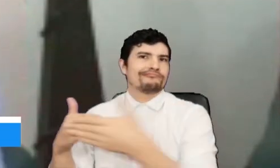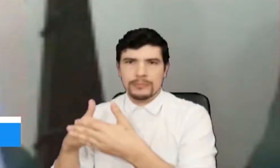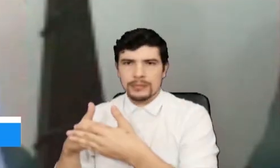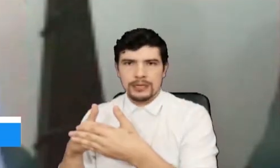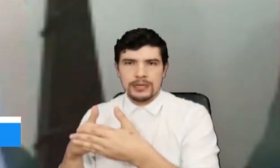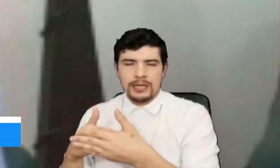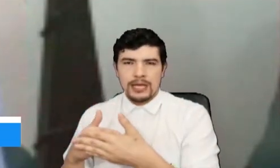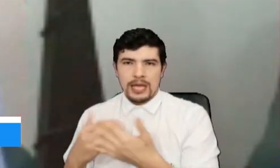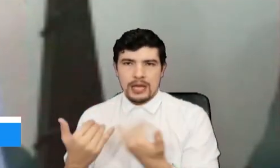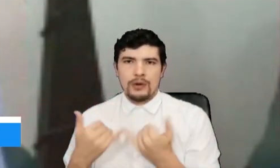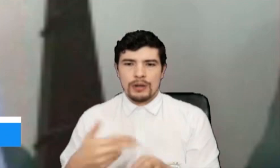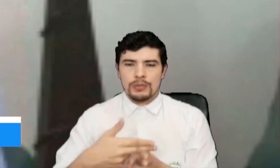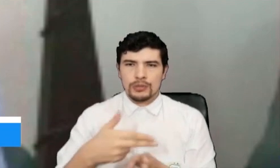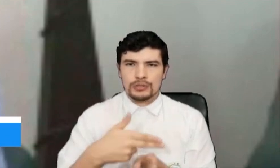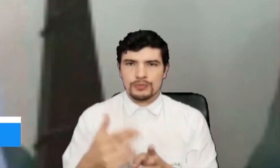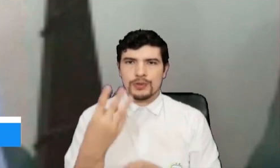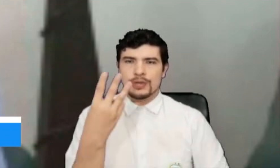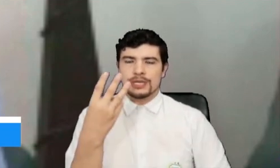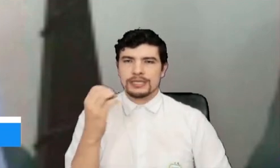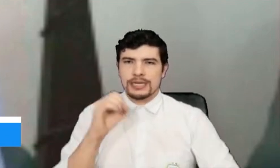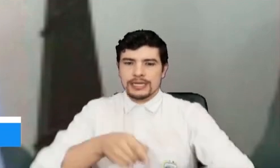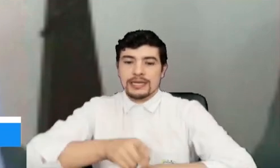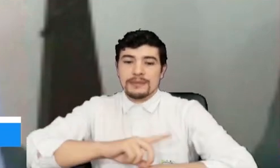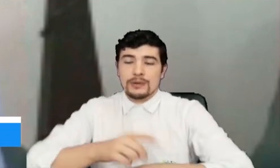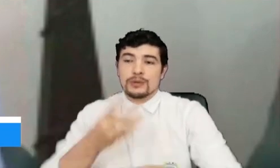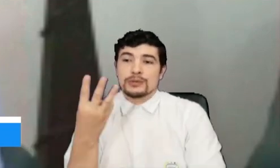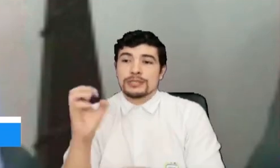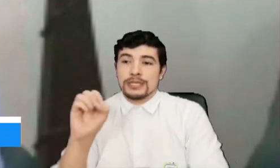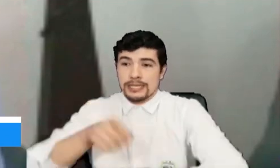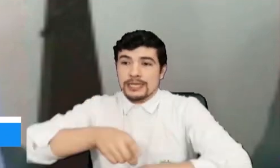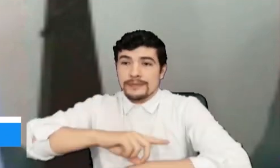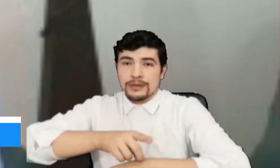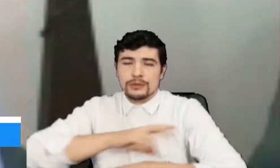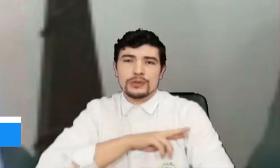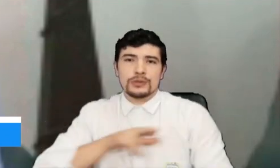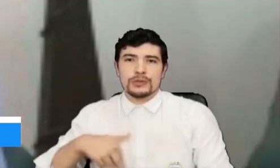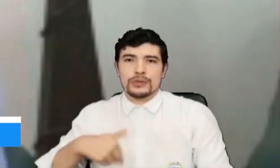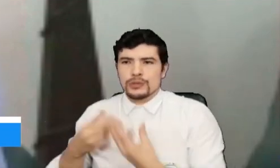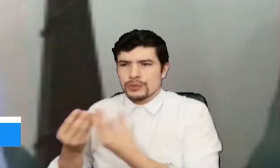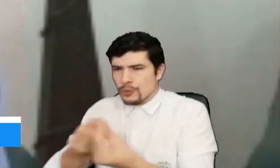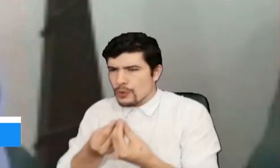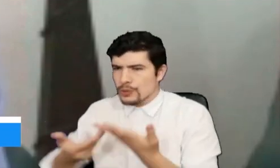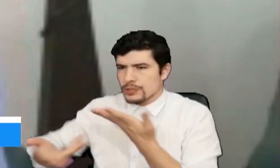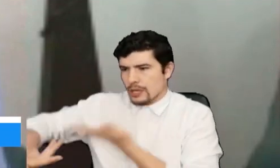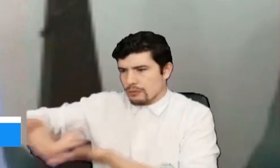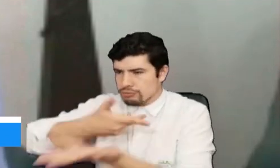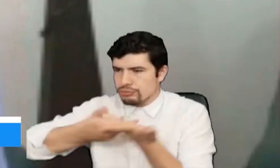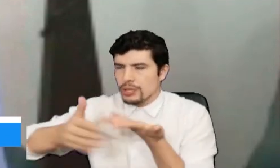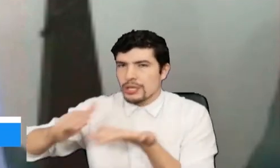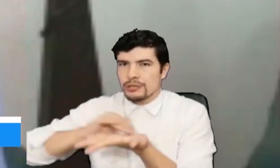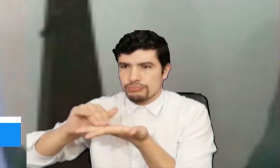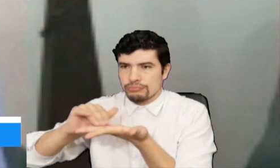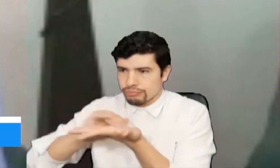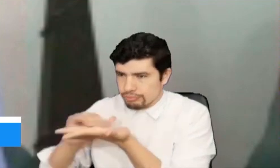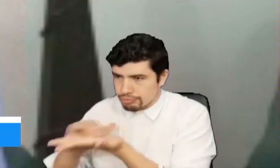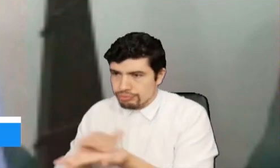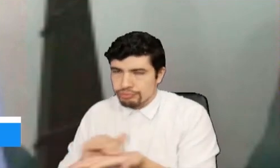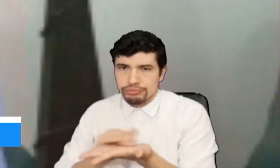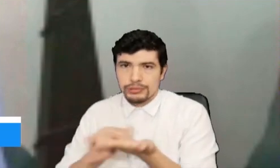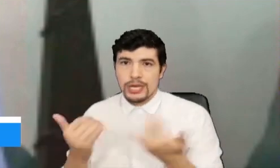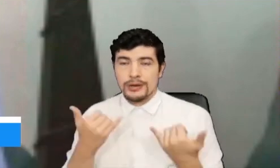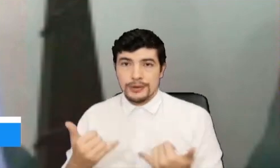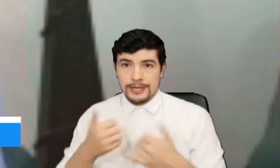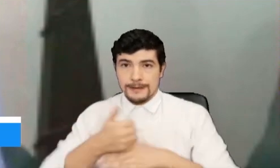tener un consejo de crisis migratoria y vamos a resolver de alguna manera con las autoridades nacionales de